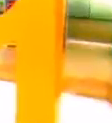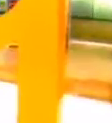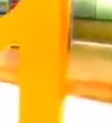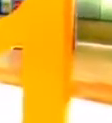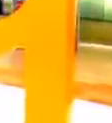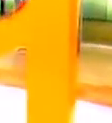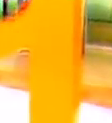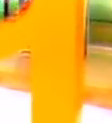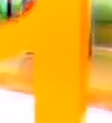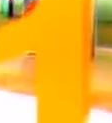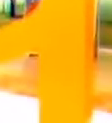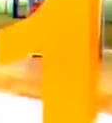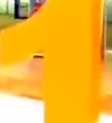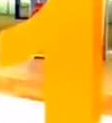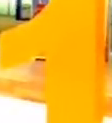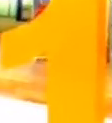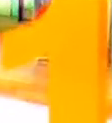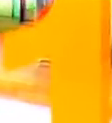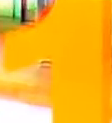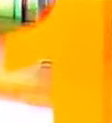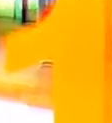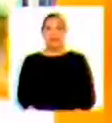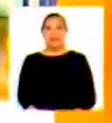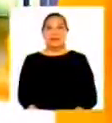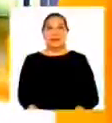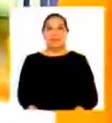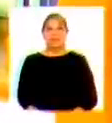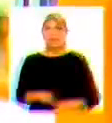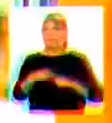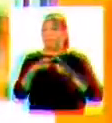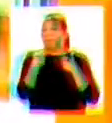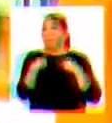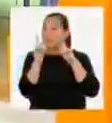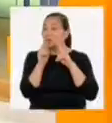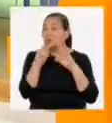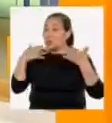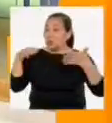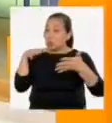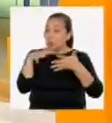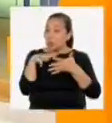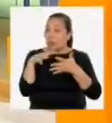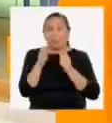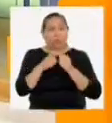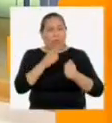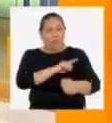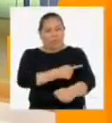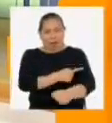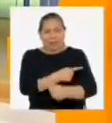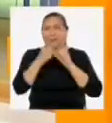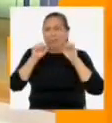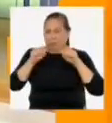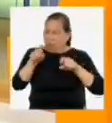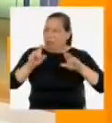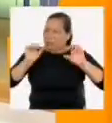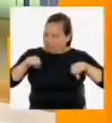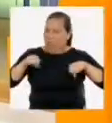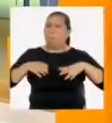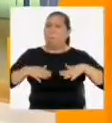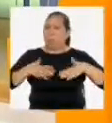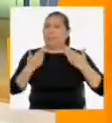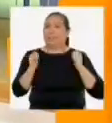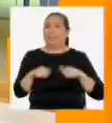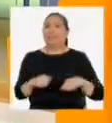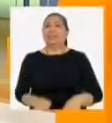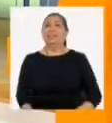Pero claro, tú puedes lograr todas las metas que te propongas, Cristina. Solo tienes que estudiar y esforzarte. ¡Tú puedes!